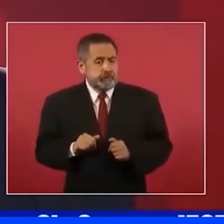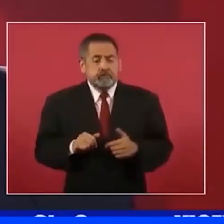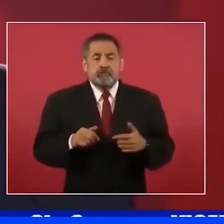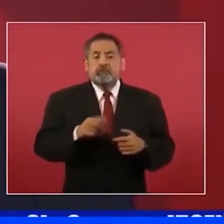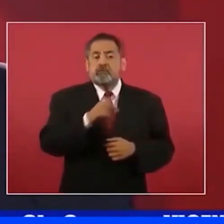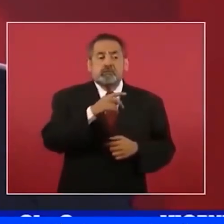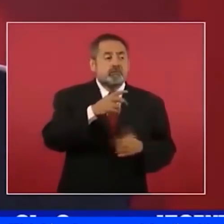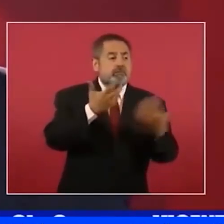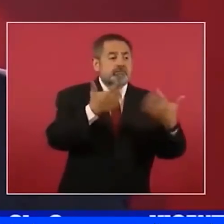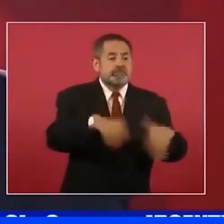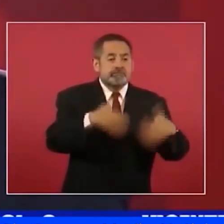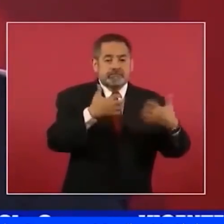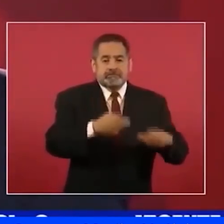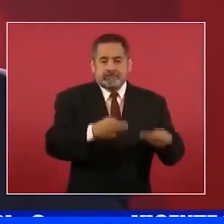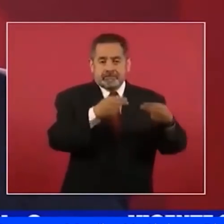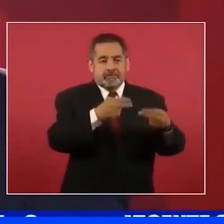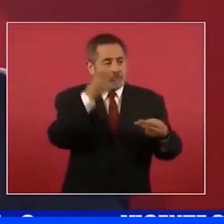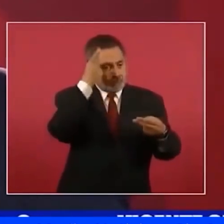empresarios estadounidenses.